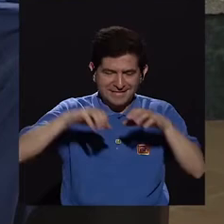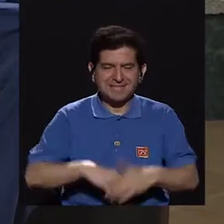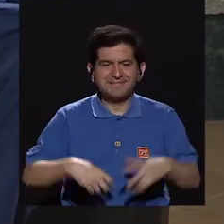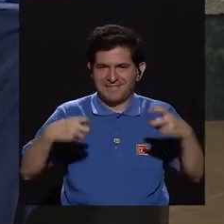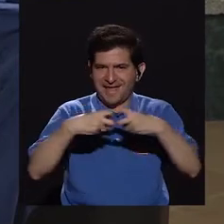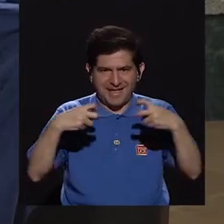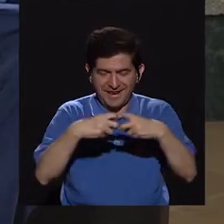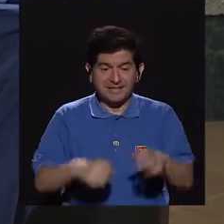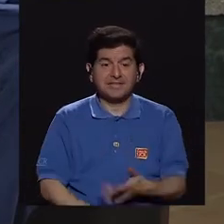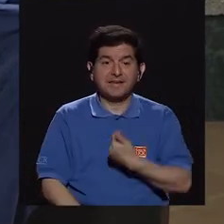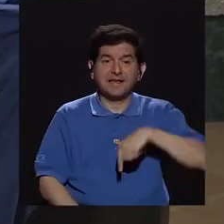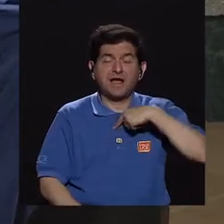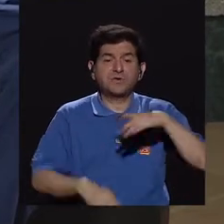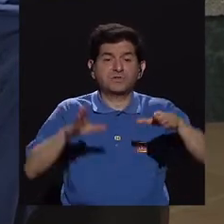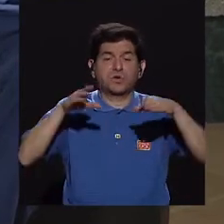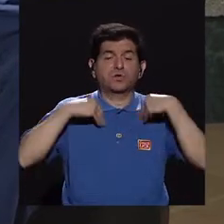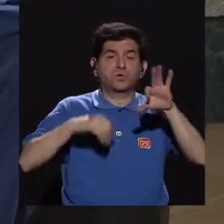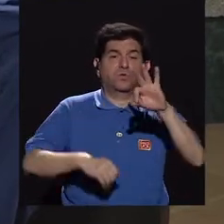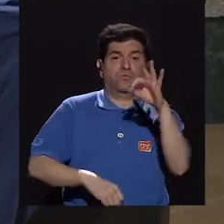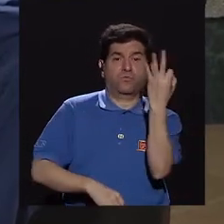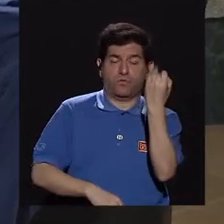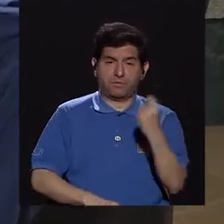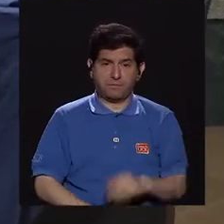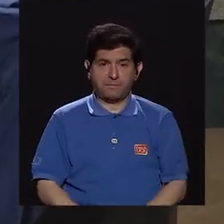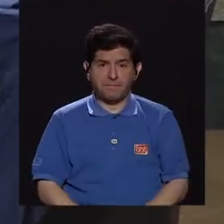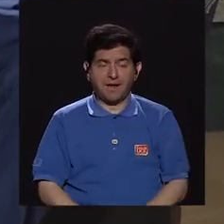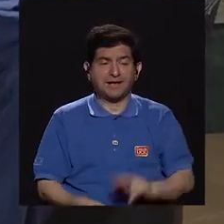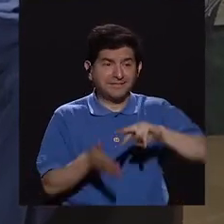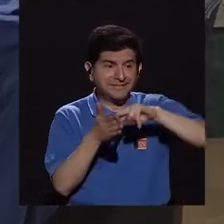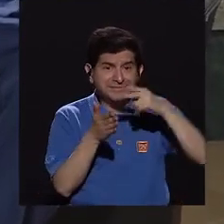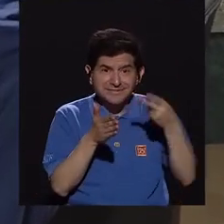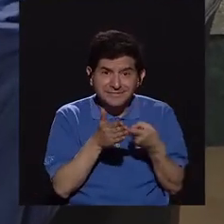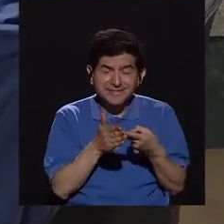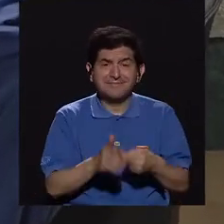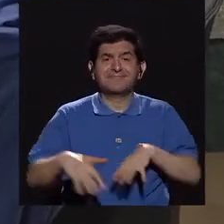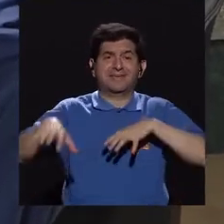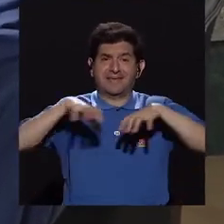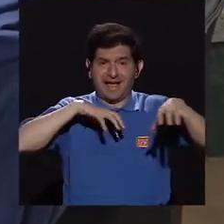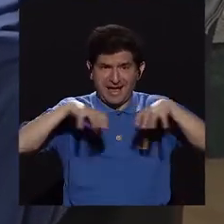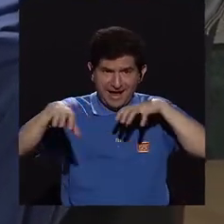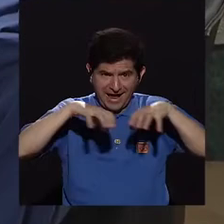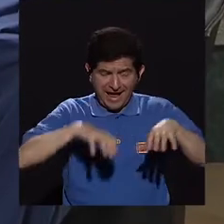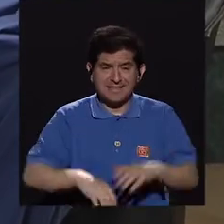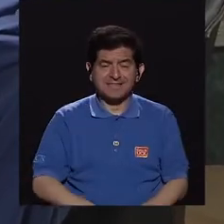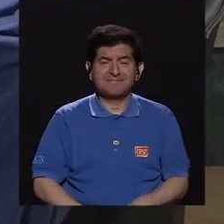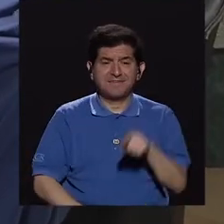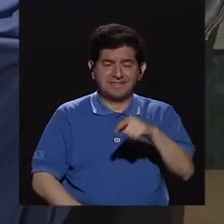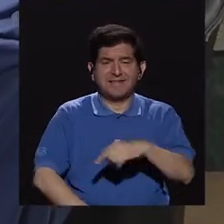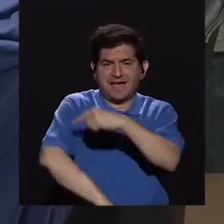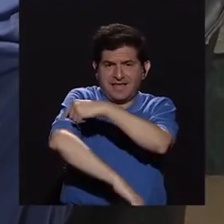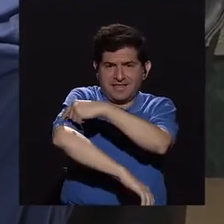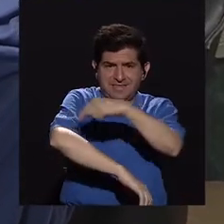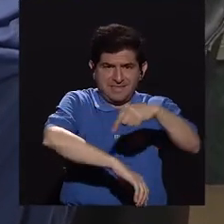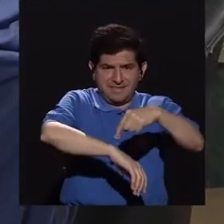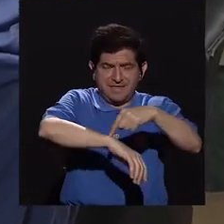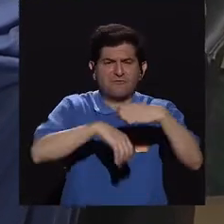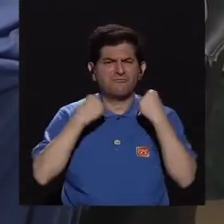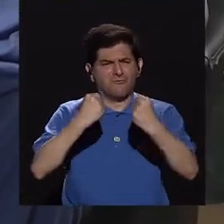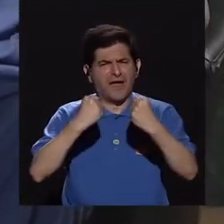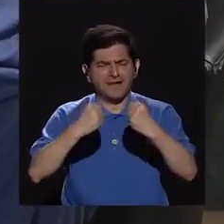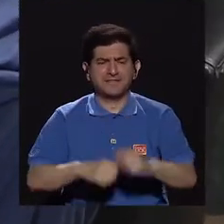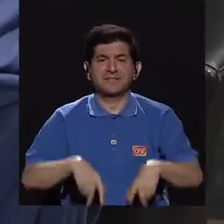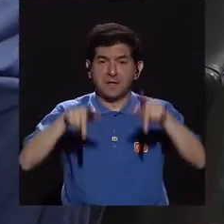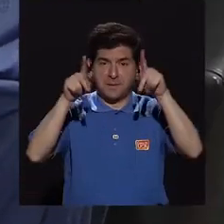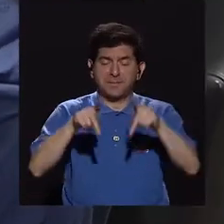actividad eléctrica, sino que asumimos posturas que implican una actividad en las articulaciones todavía muy